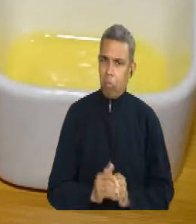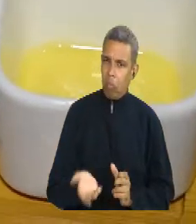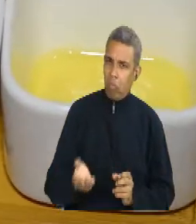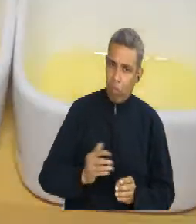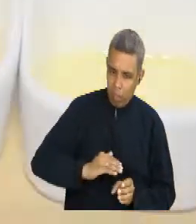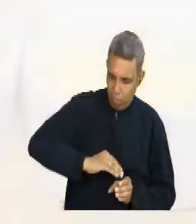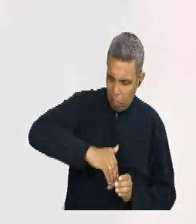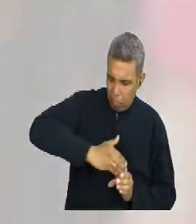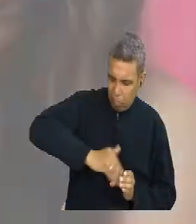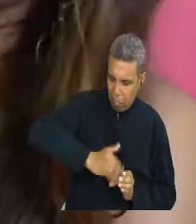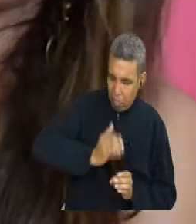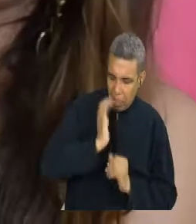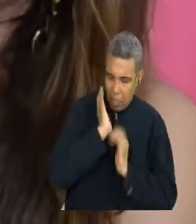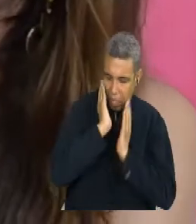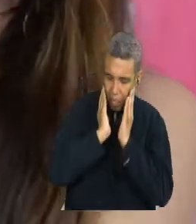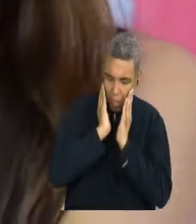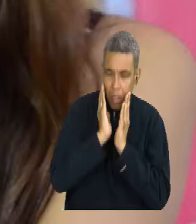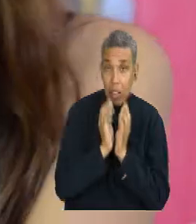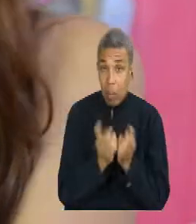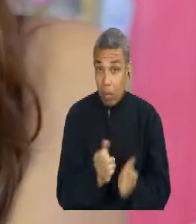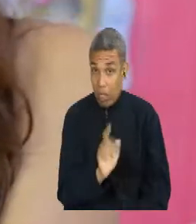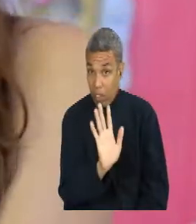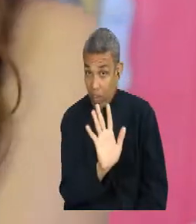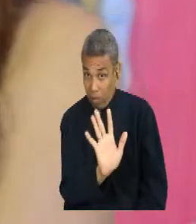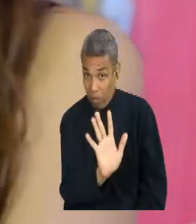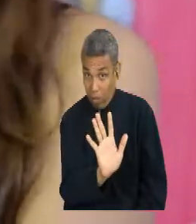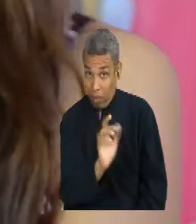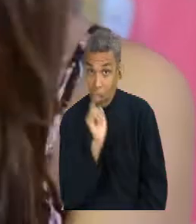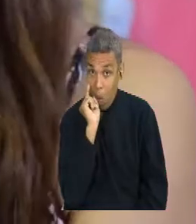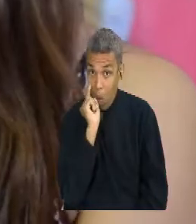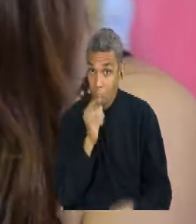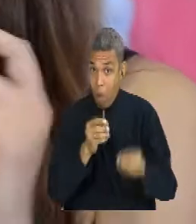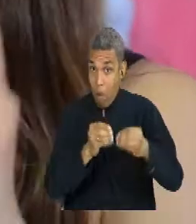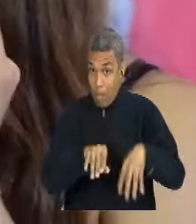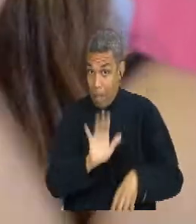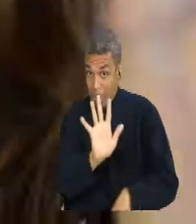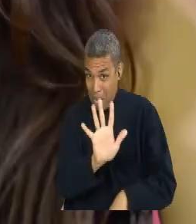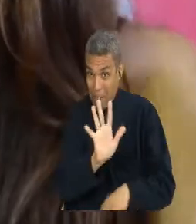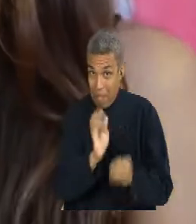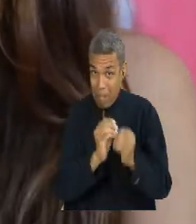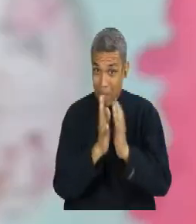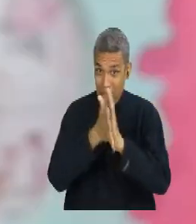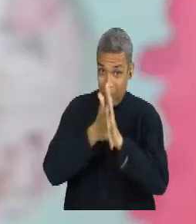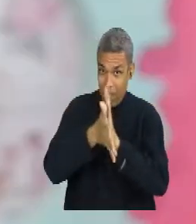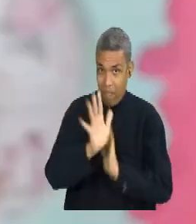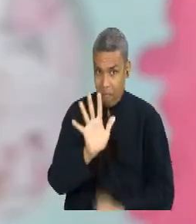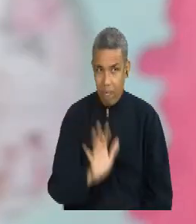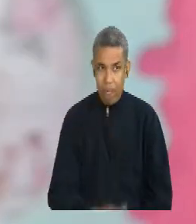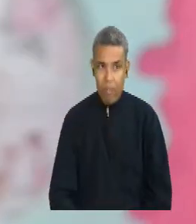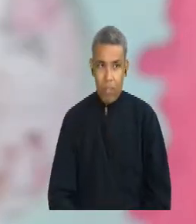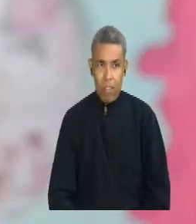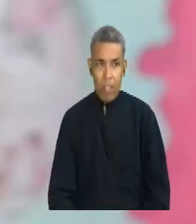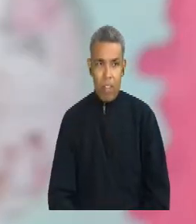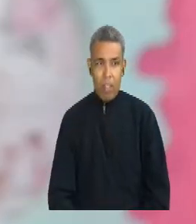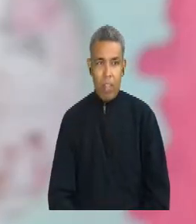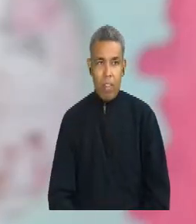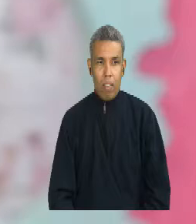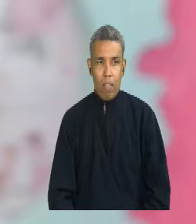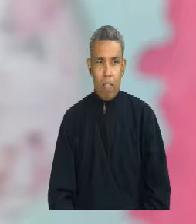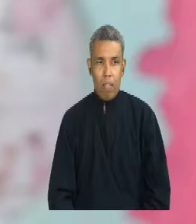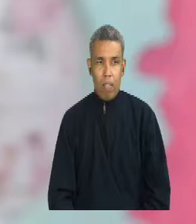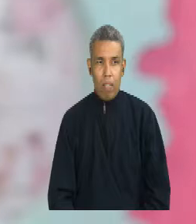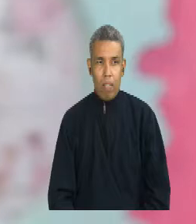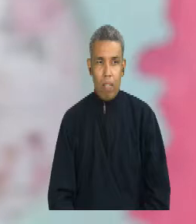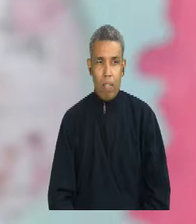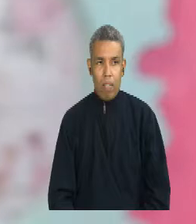Buenísimas. Entonces, quédate viendo para que no te pierdas esta magnífica información. La miel tiene varios beneficios para